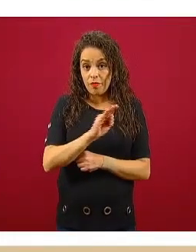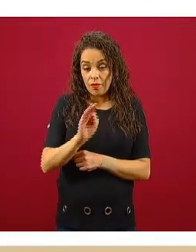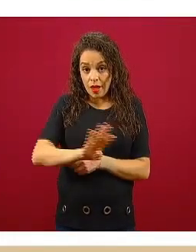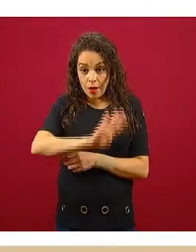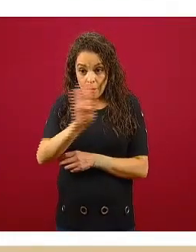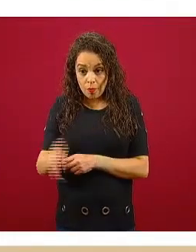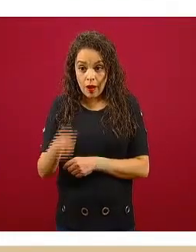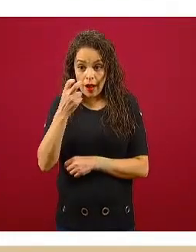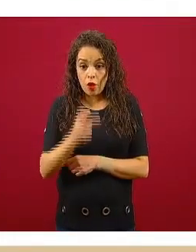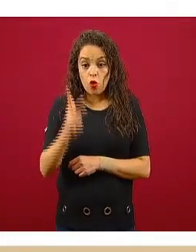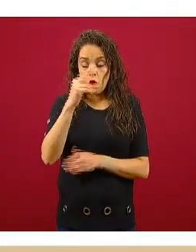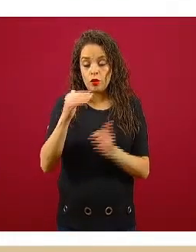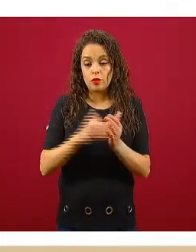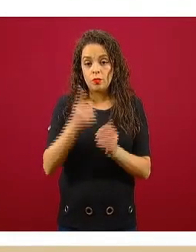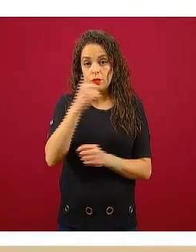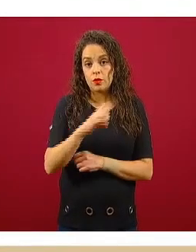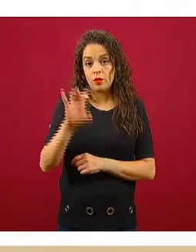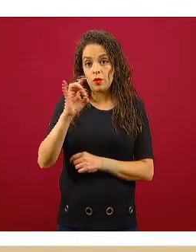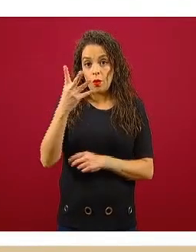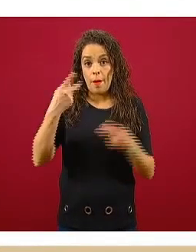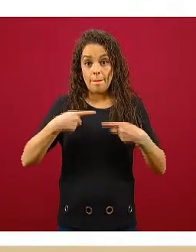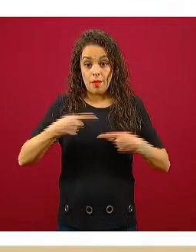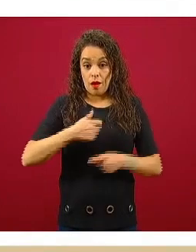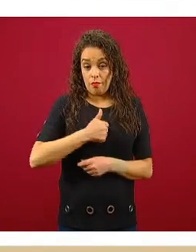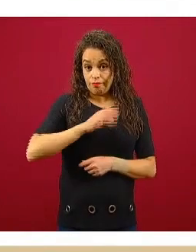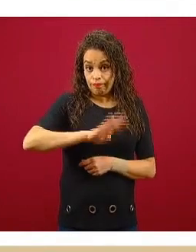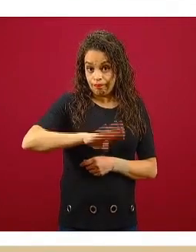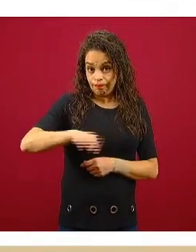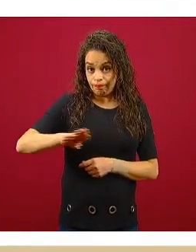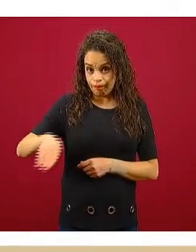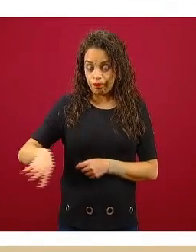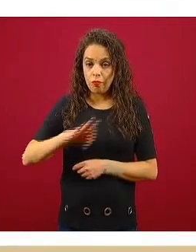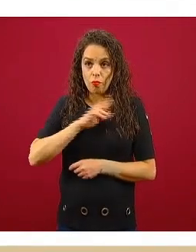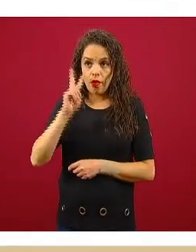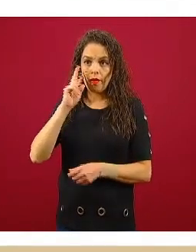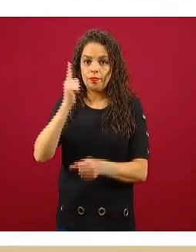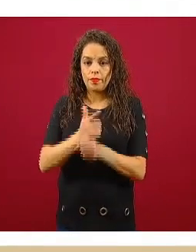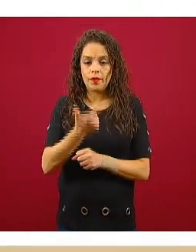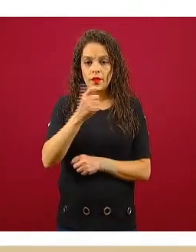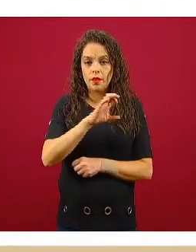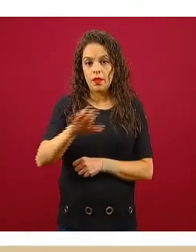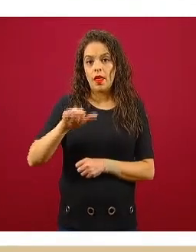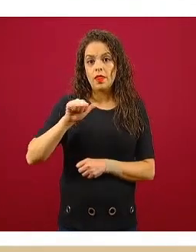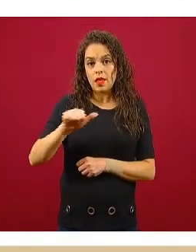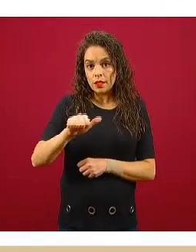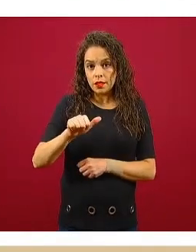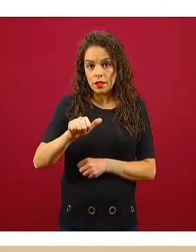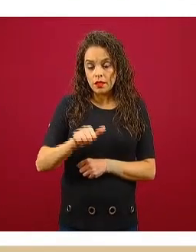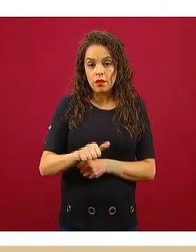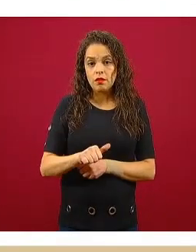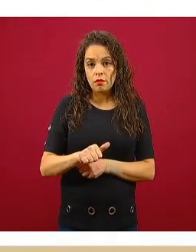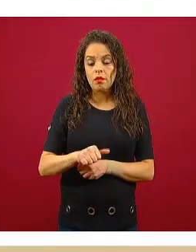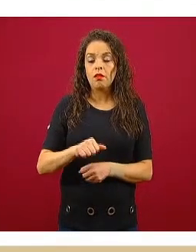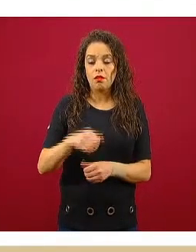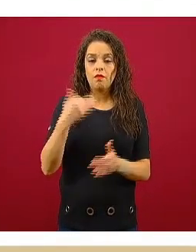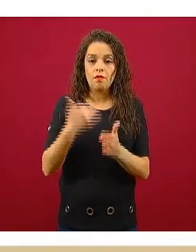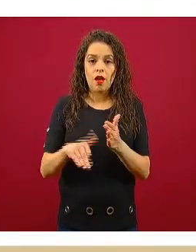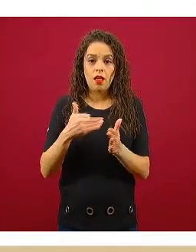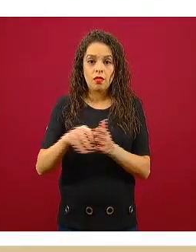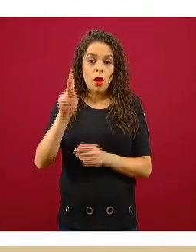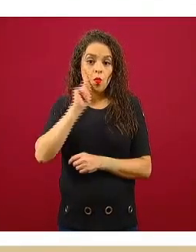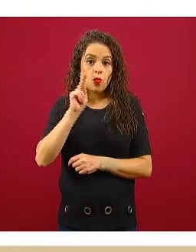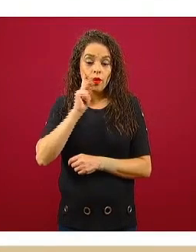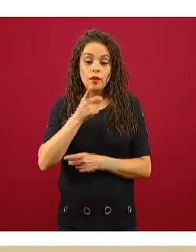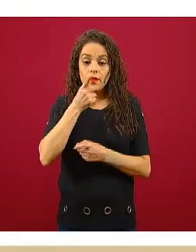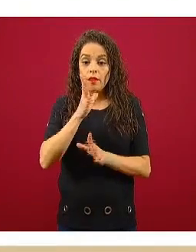Estas 8.134 defunciones, podemos ver que hay 716 defunciones que tienen una muestra pendiente de resultado y que también